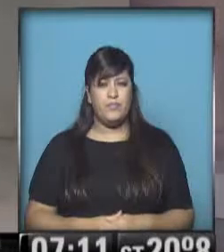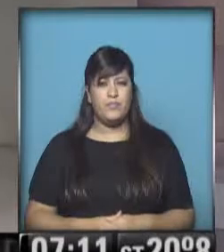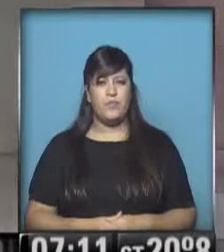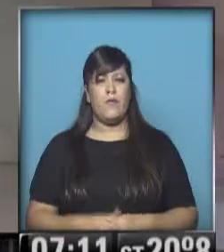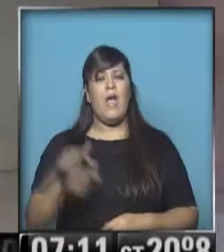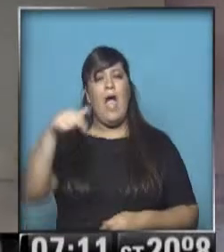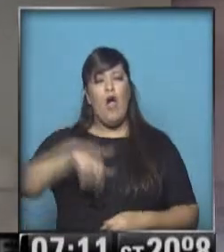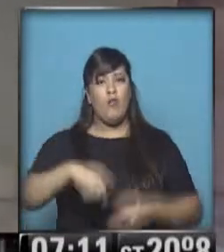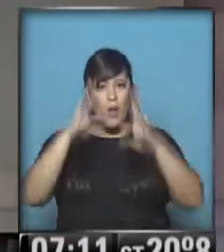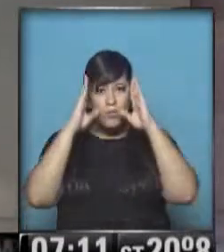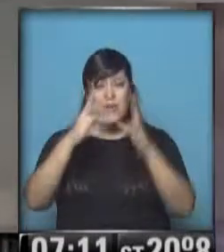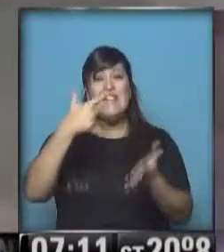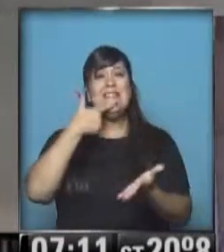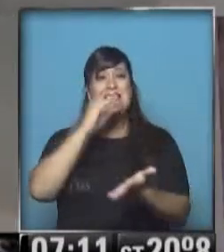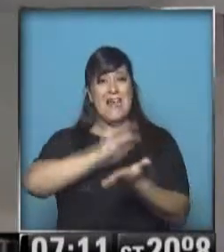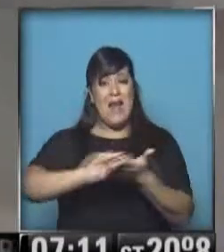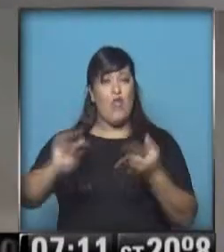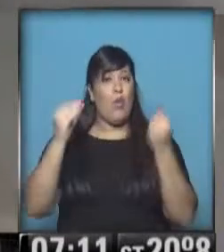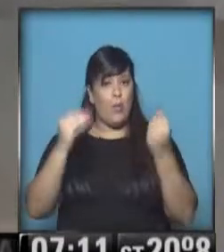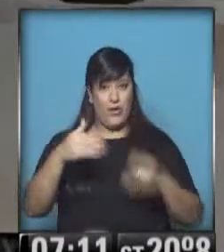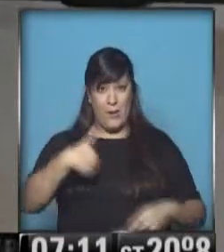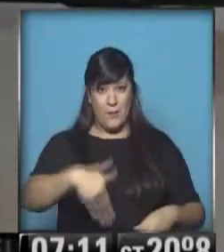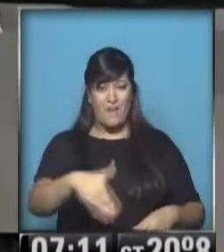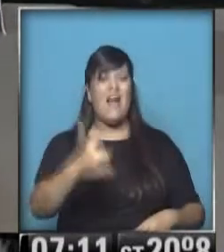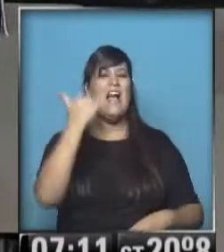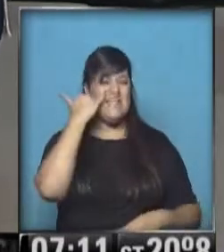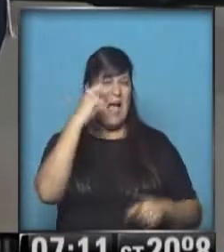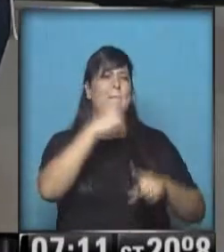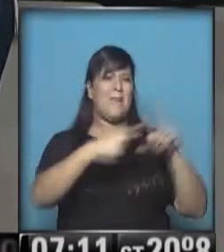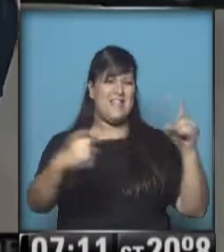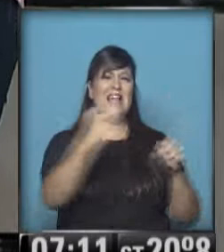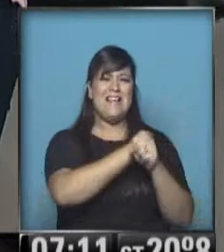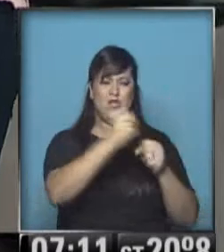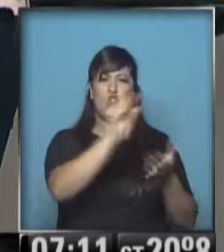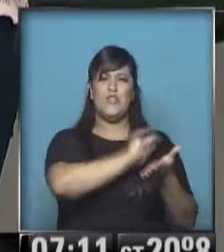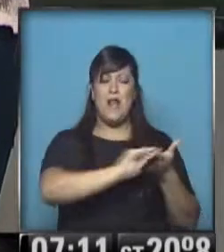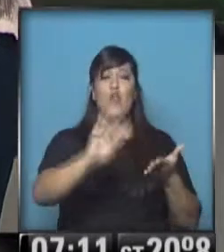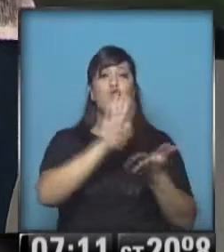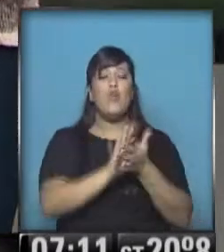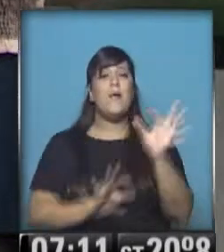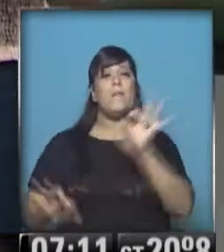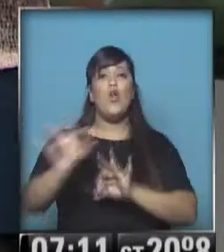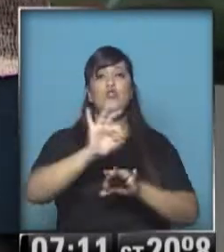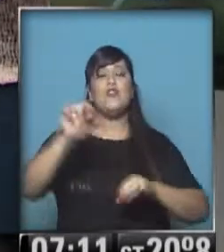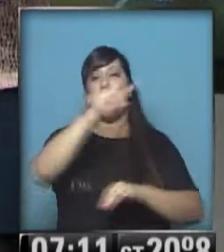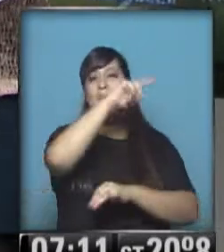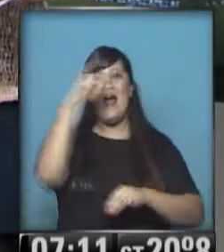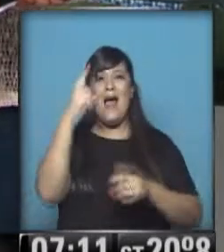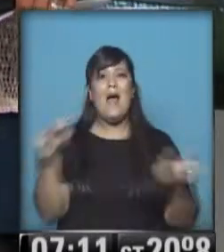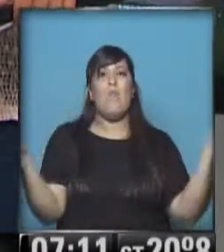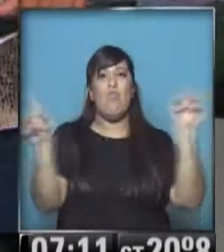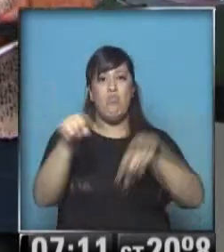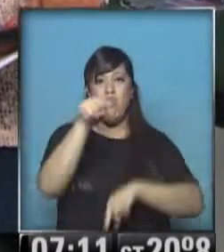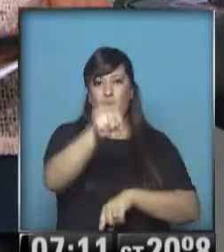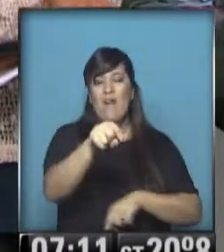Vamos a ubicarnos en el Senado porque está llegando, ya tiene media sanción por parte de diputados, el proyecto para la estatización de los ferrocarriles en la República